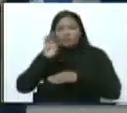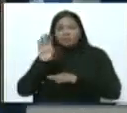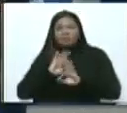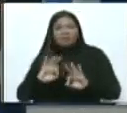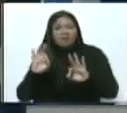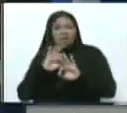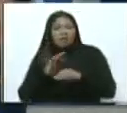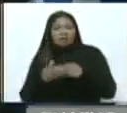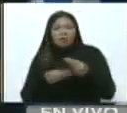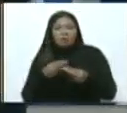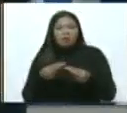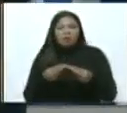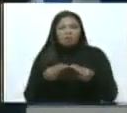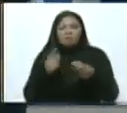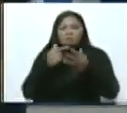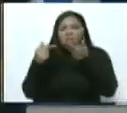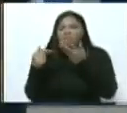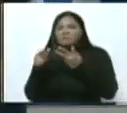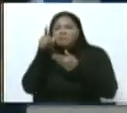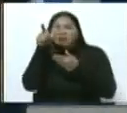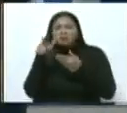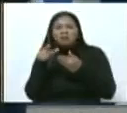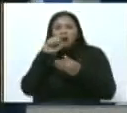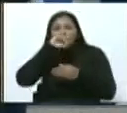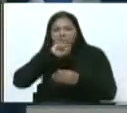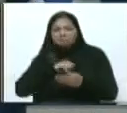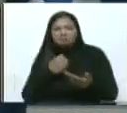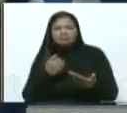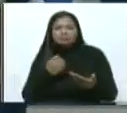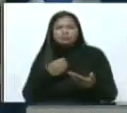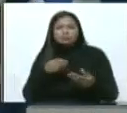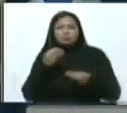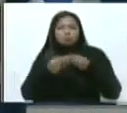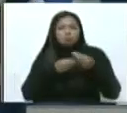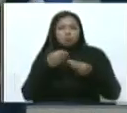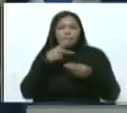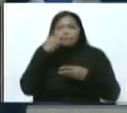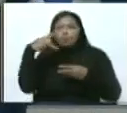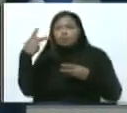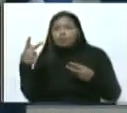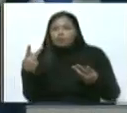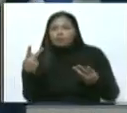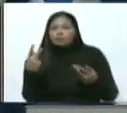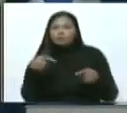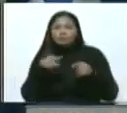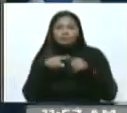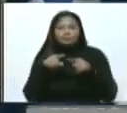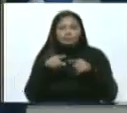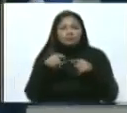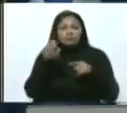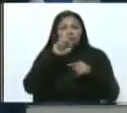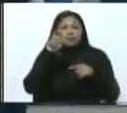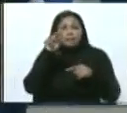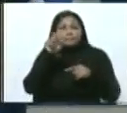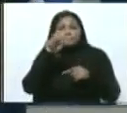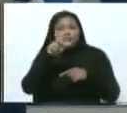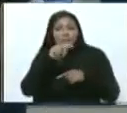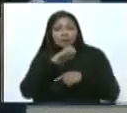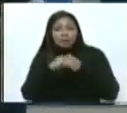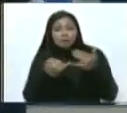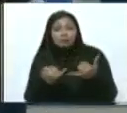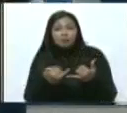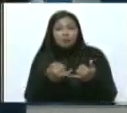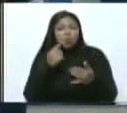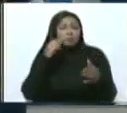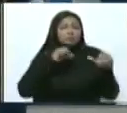como Aristóteles, no como un poeta estilo Miguel de Cervantes, no como